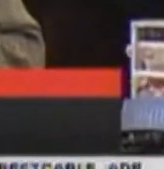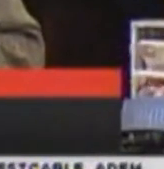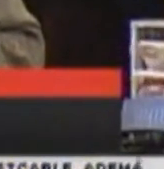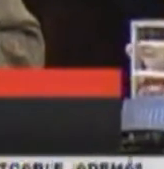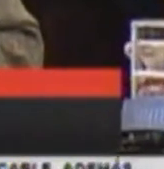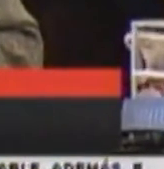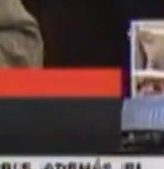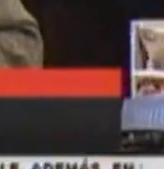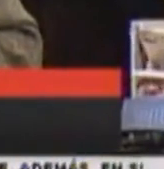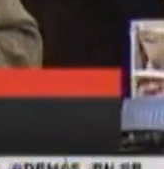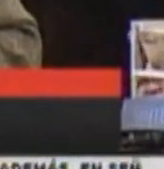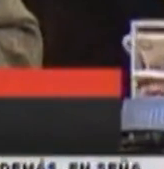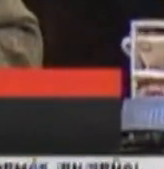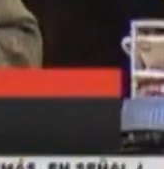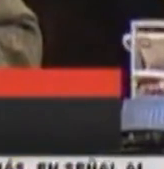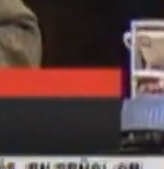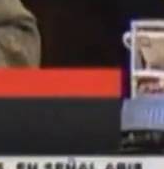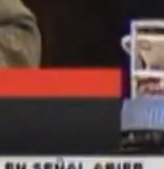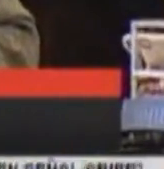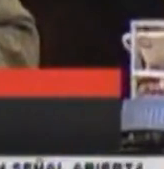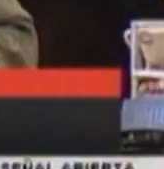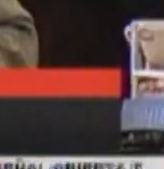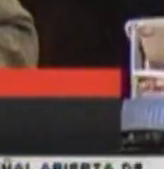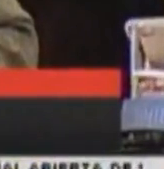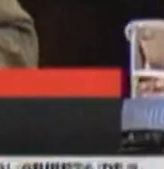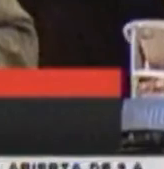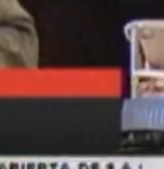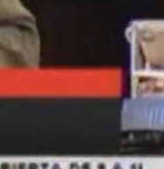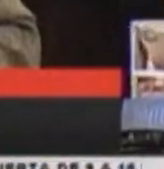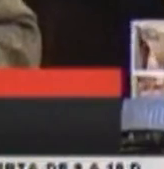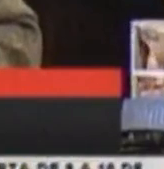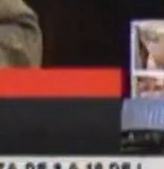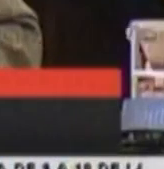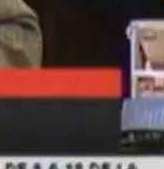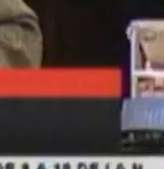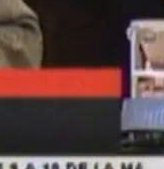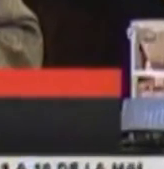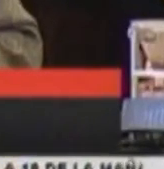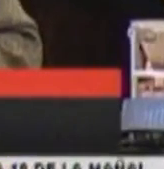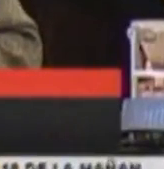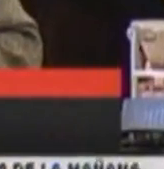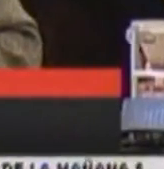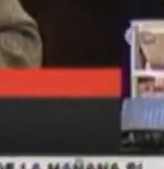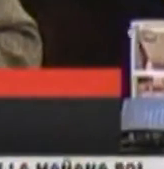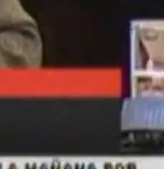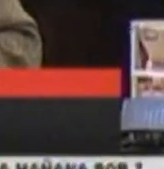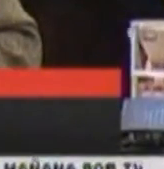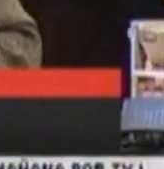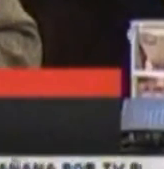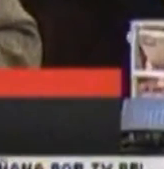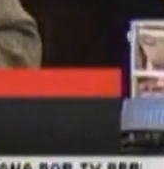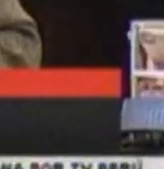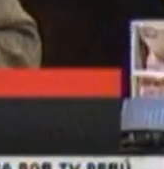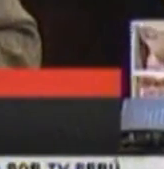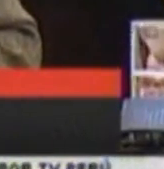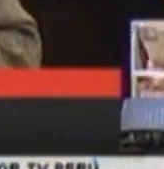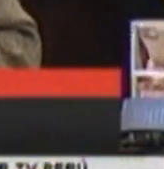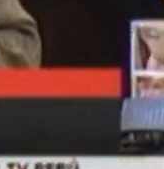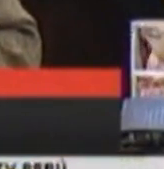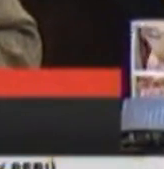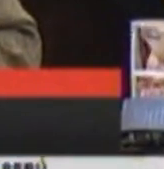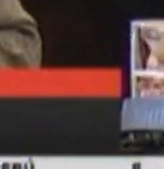y el ir, los siguientes pasos sí grandes son ir al acuerdo nacional con la preimagen